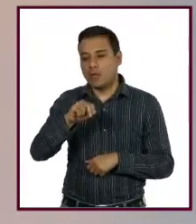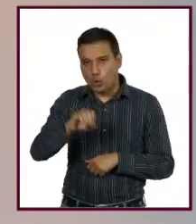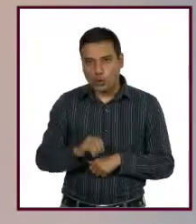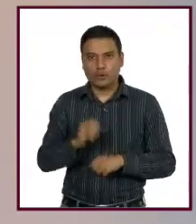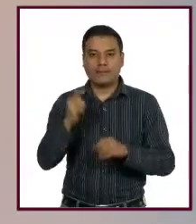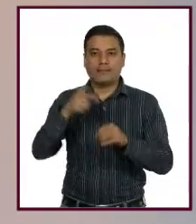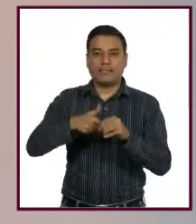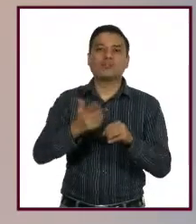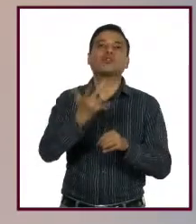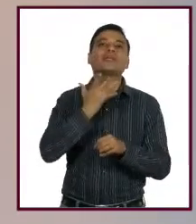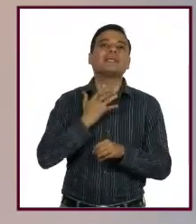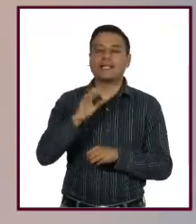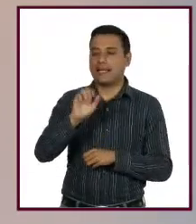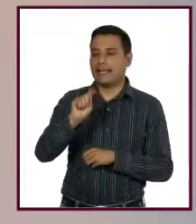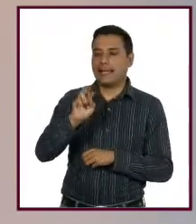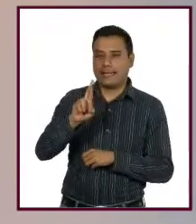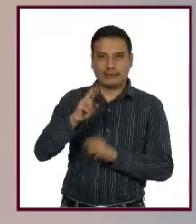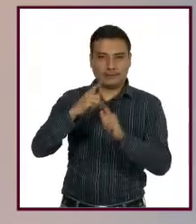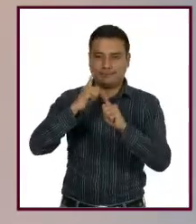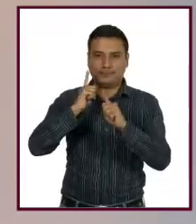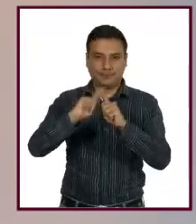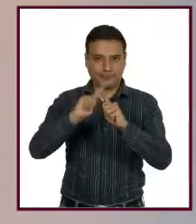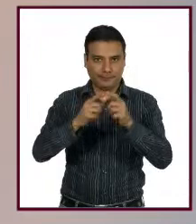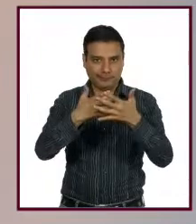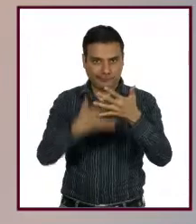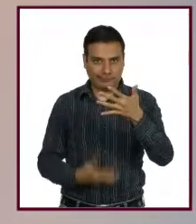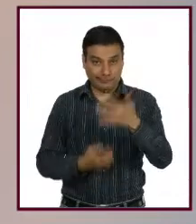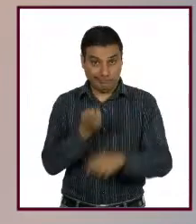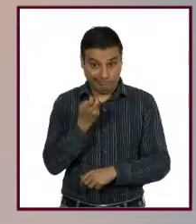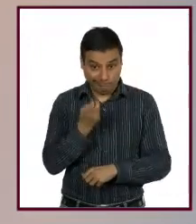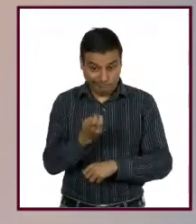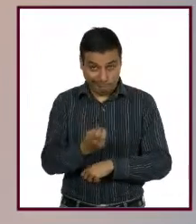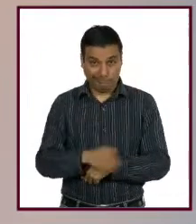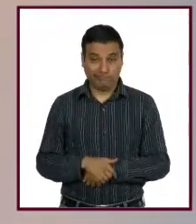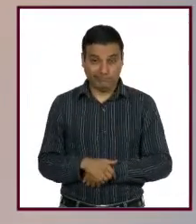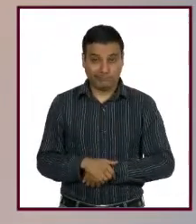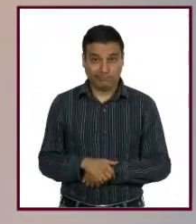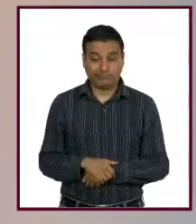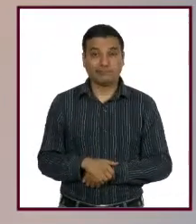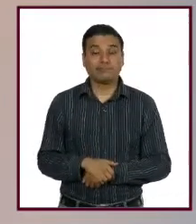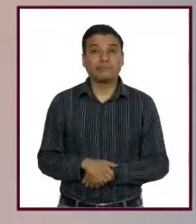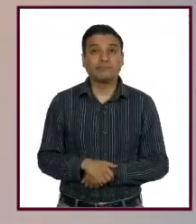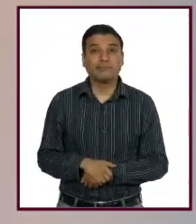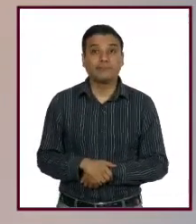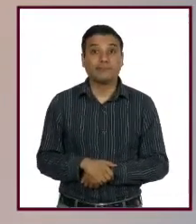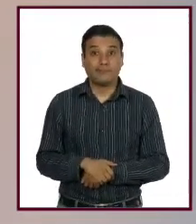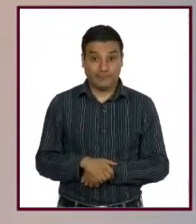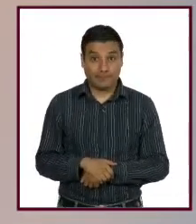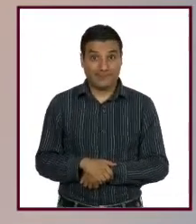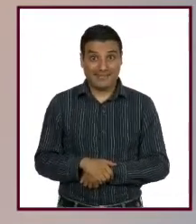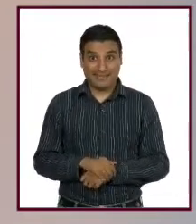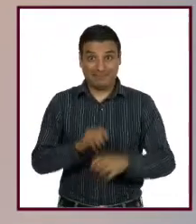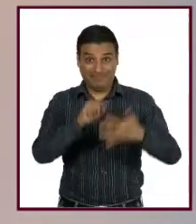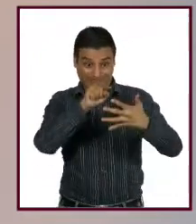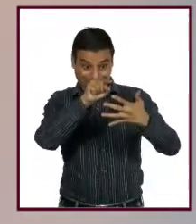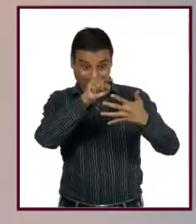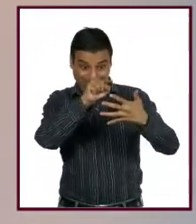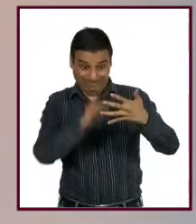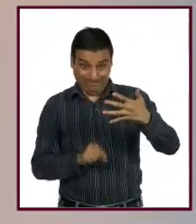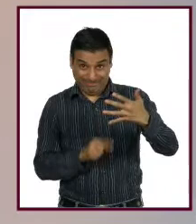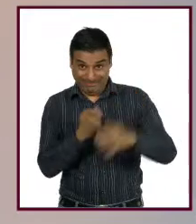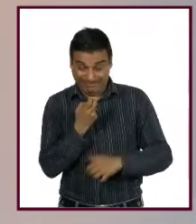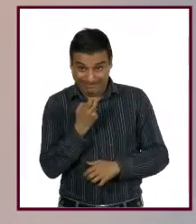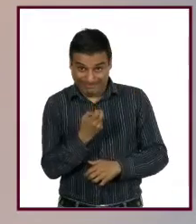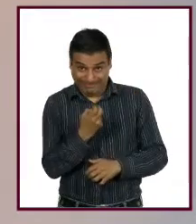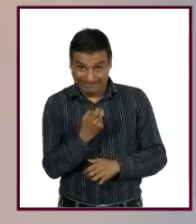gasolina, el éter, etc. Todo este tipo de de moléculas o de sustancias pudieran